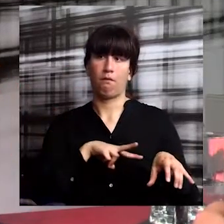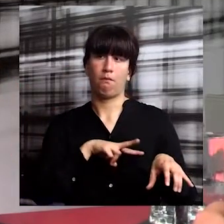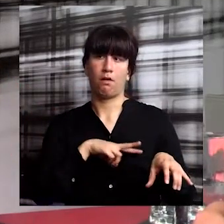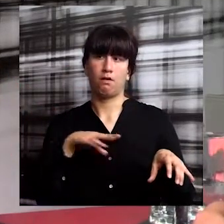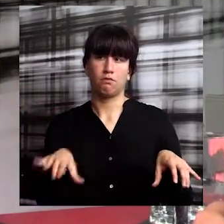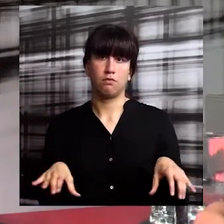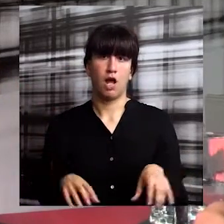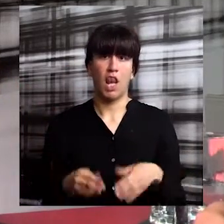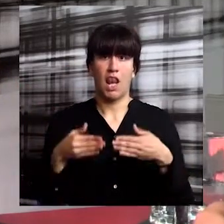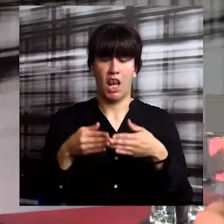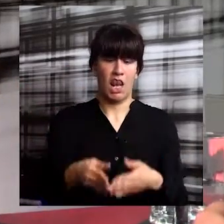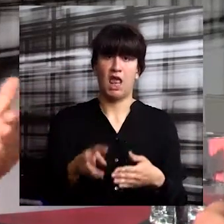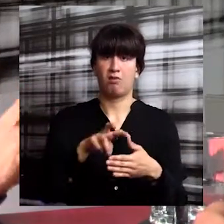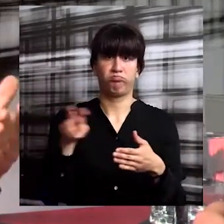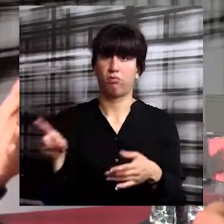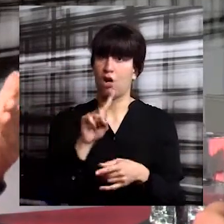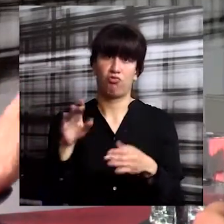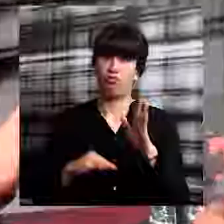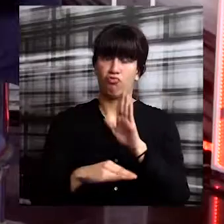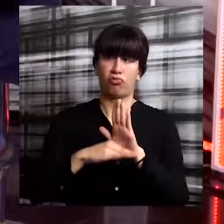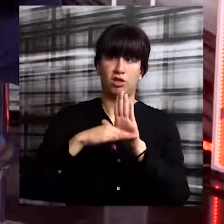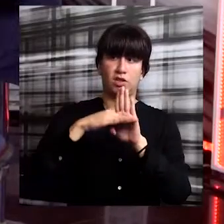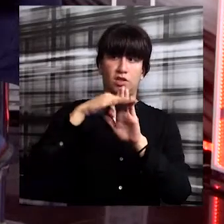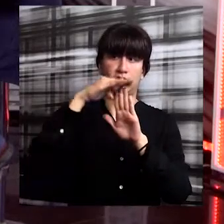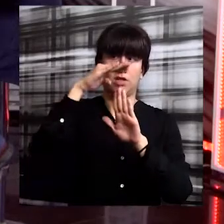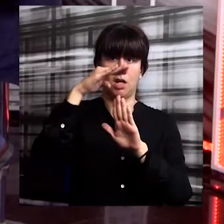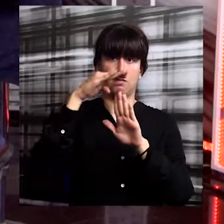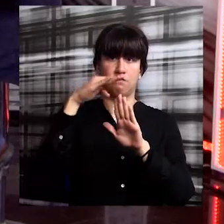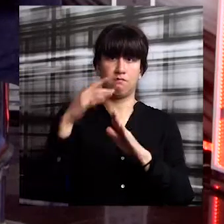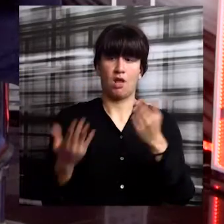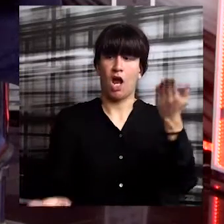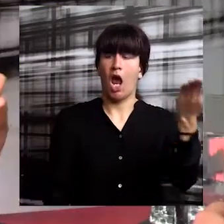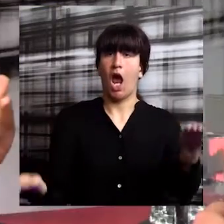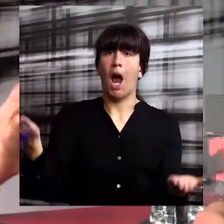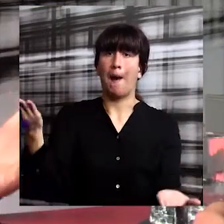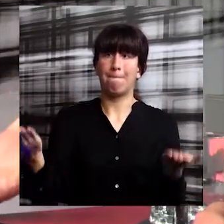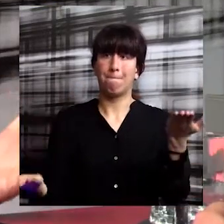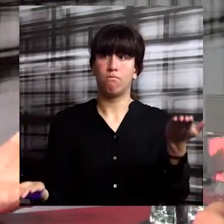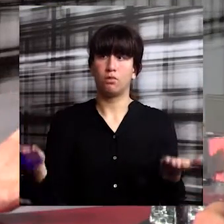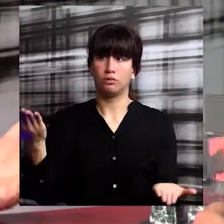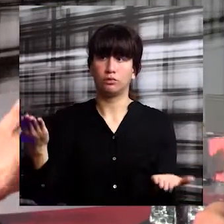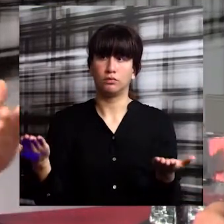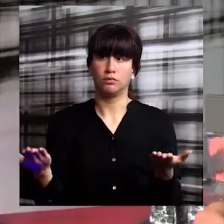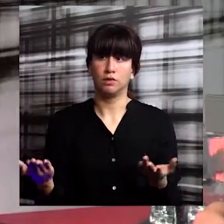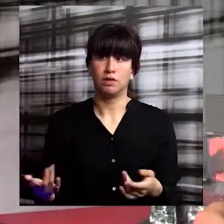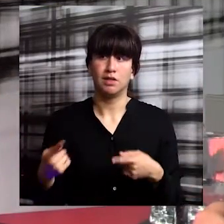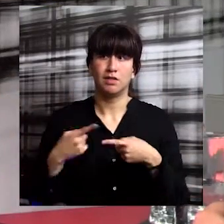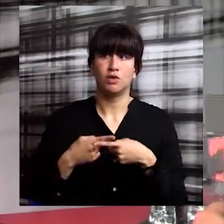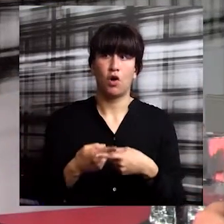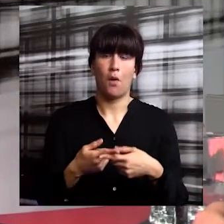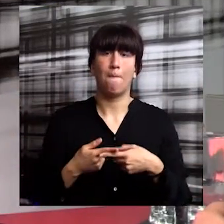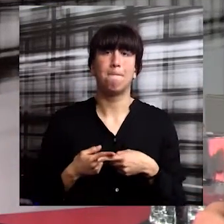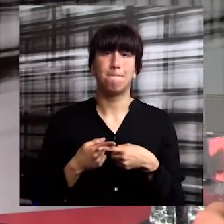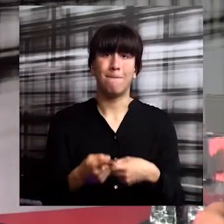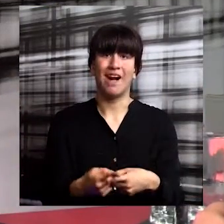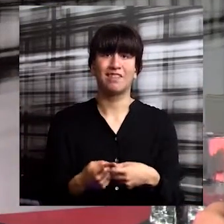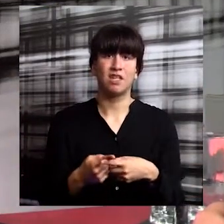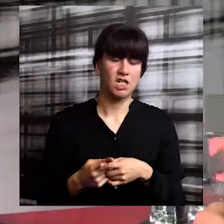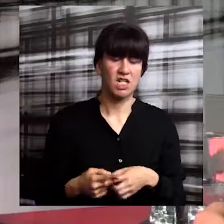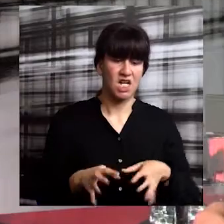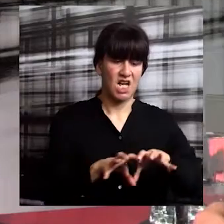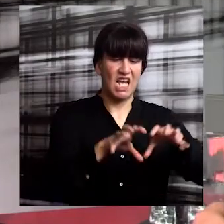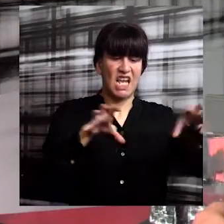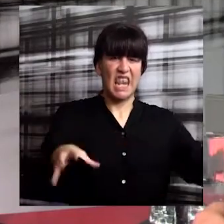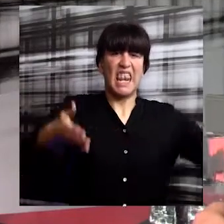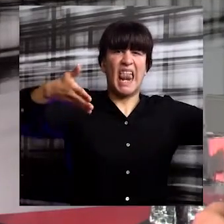crece y ambos puertos reciben en terminales en que se comparte la carga con pasajeros.